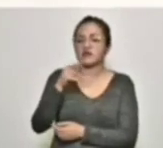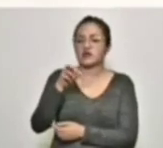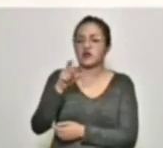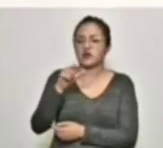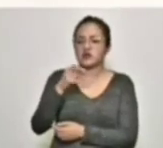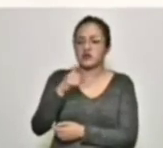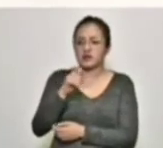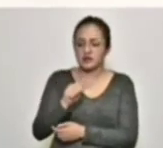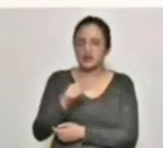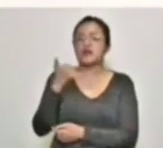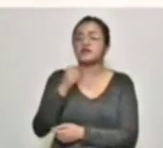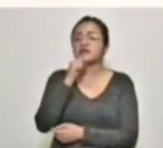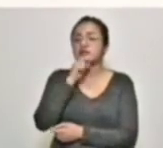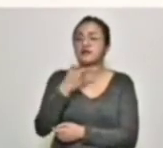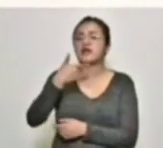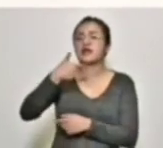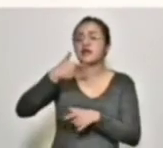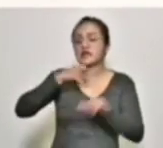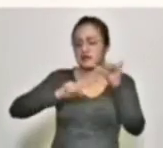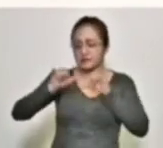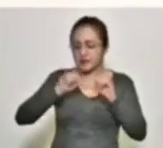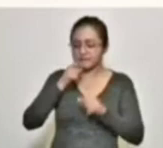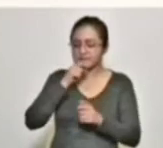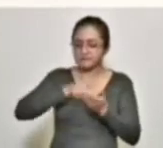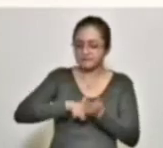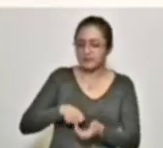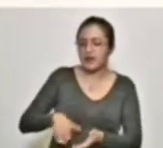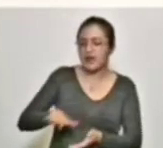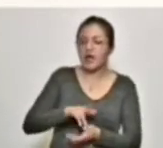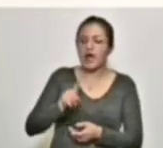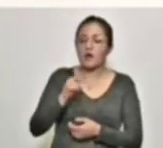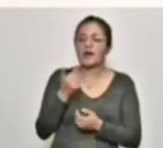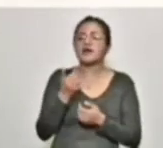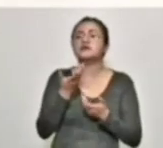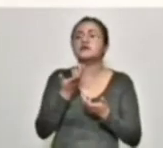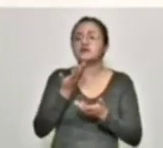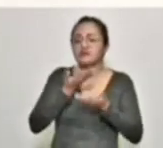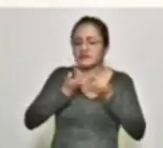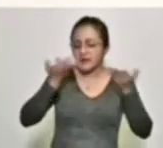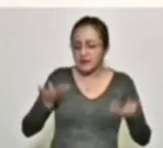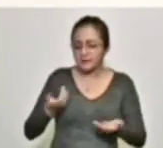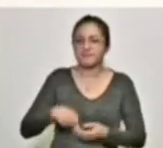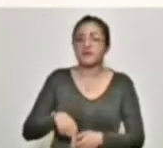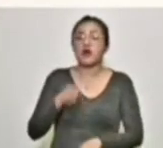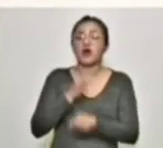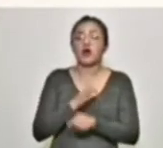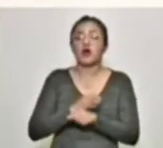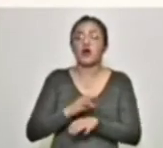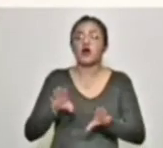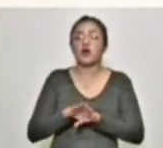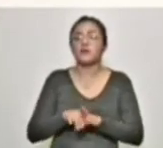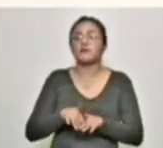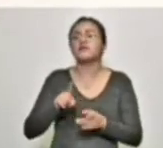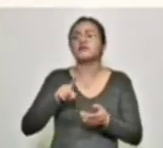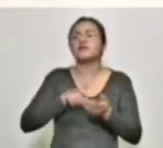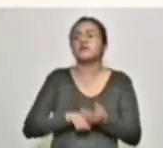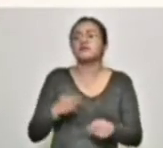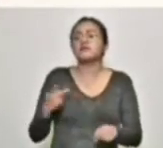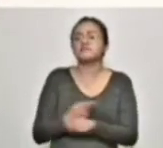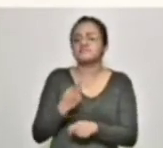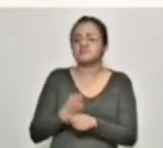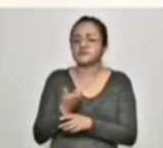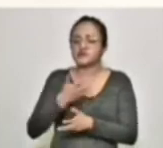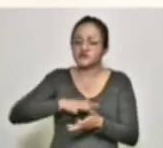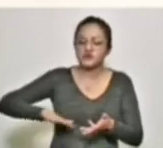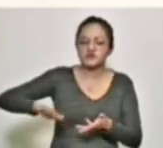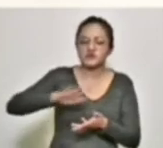e hidrogeoquímica. En esta segunda fase que ya inició, estamos haciendo los sondeos de mecánica de suelos y están empezando a arrojar